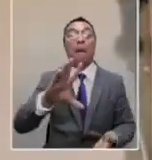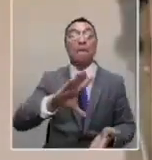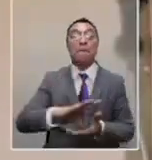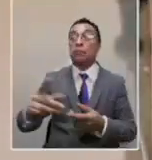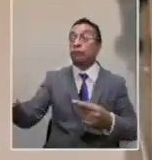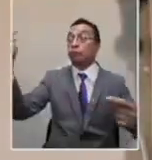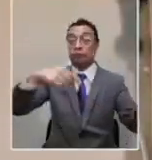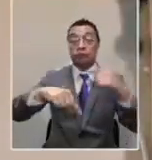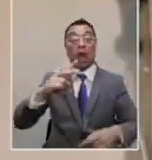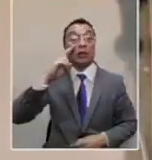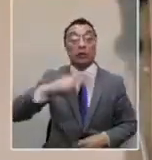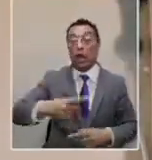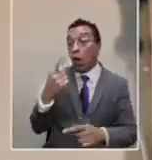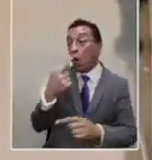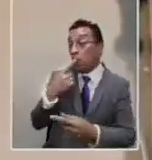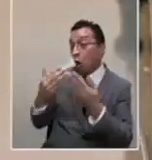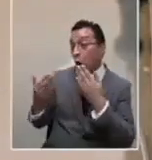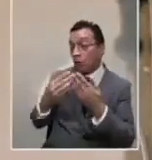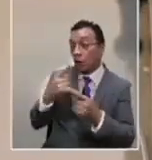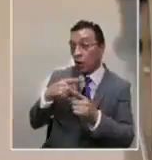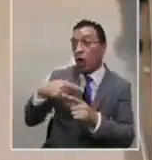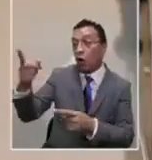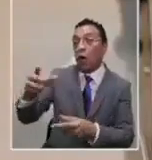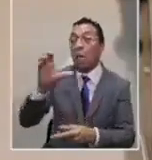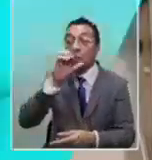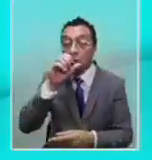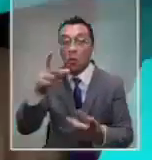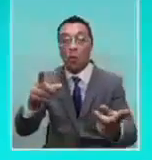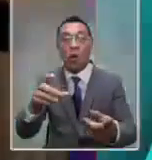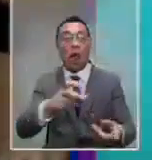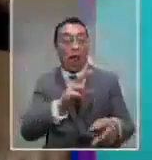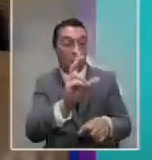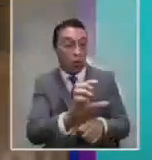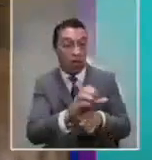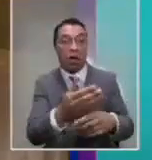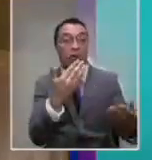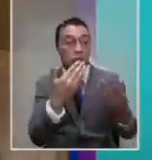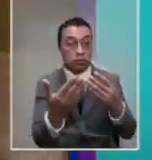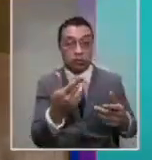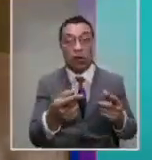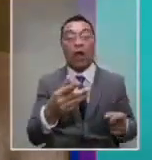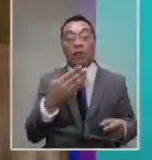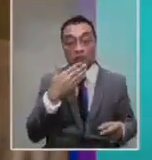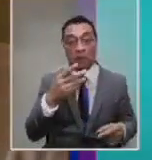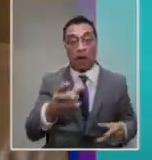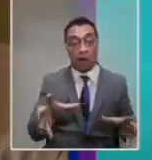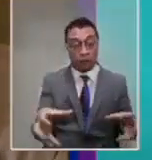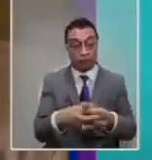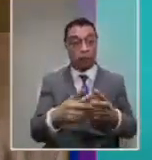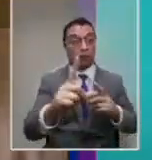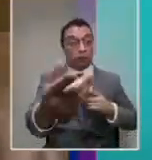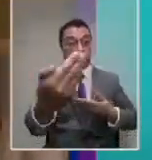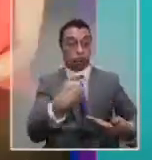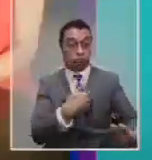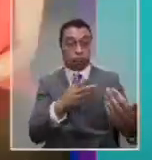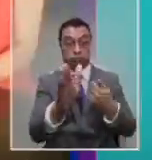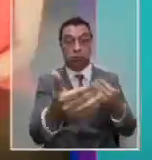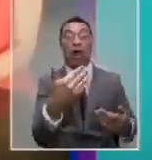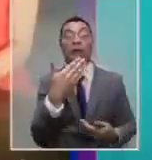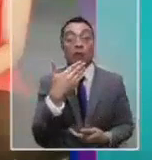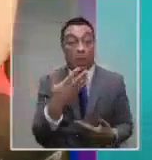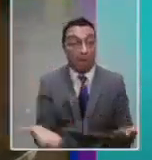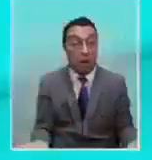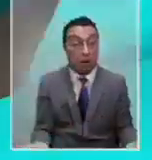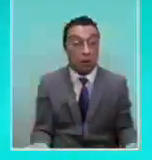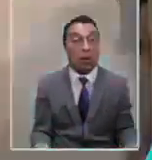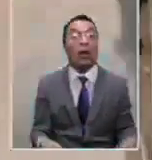una política migratoria sin conversar con Argentina, con Brasil, con Perú, con Ecuador, que son países también receptores de migrantes y también emisores